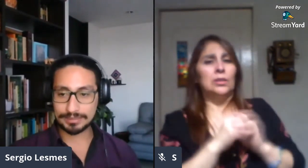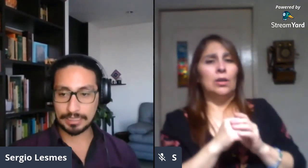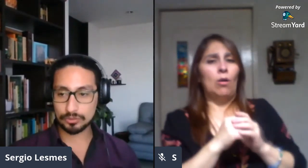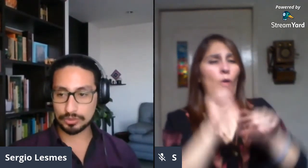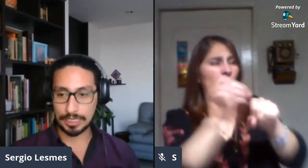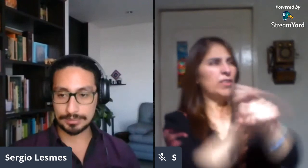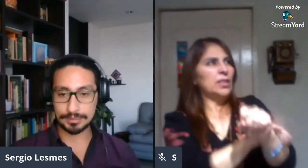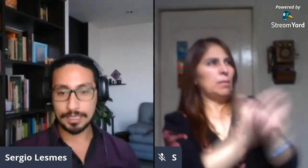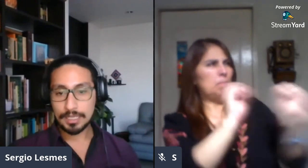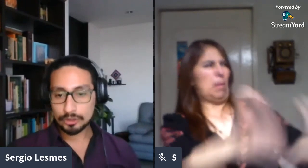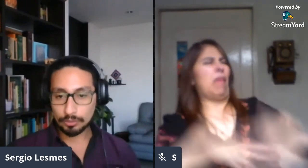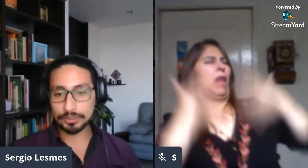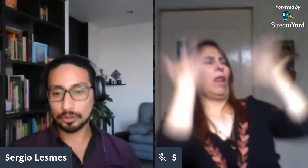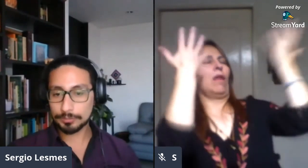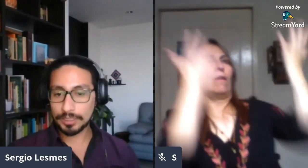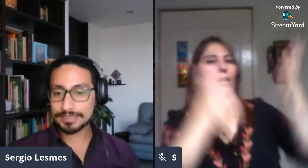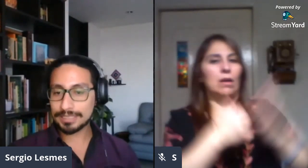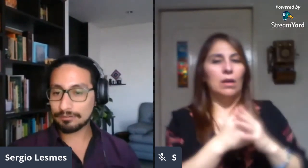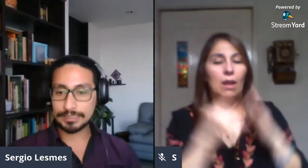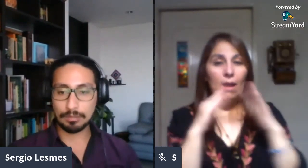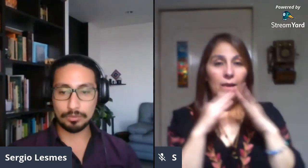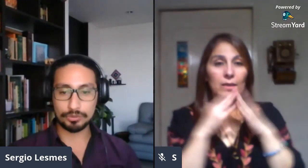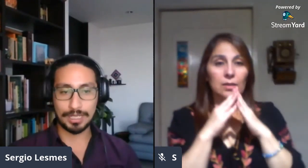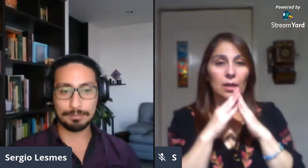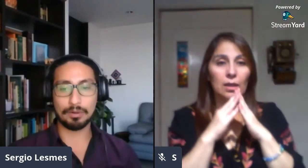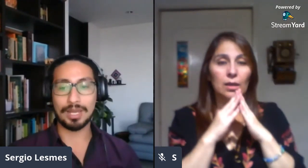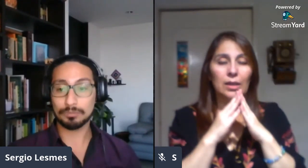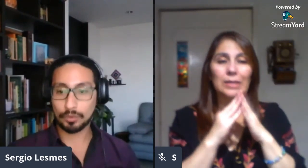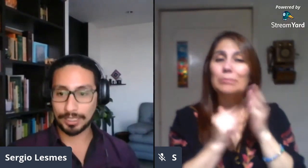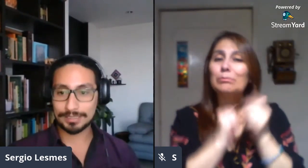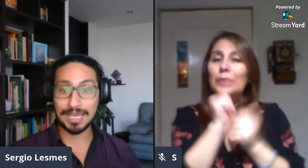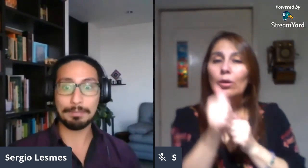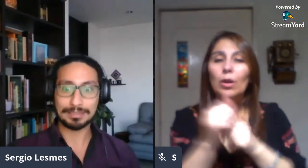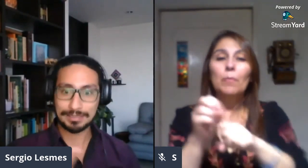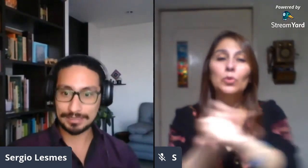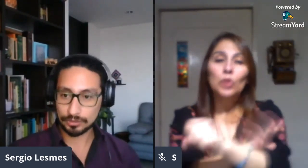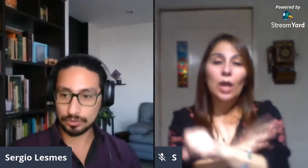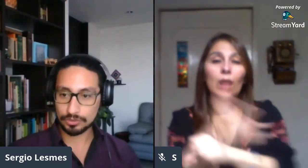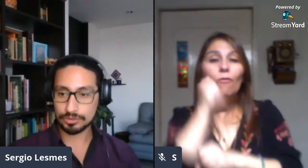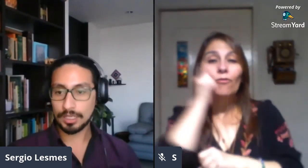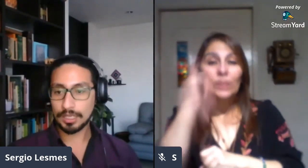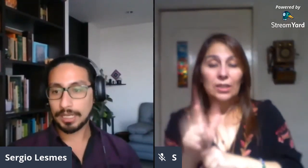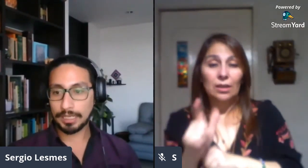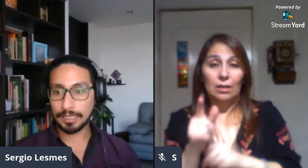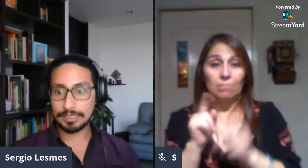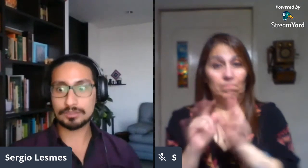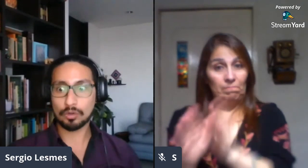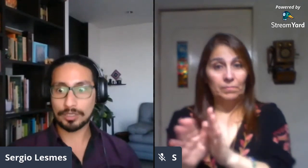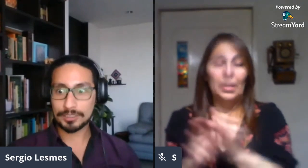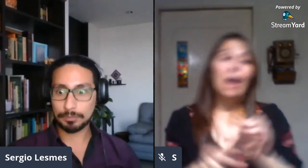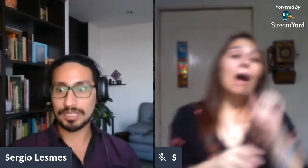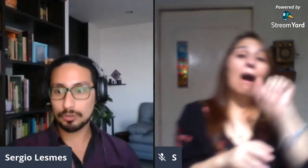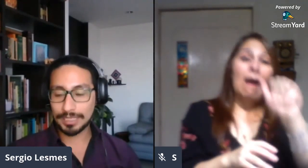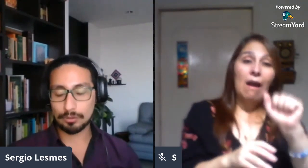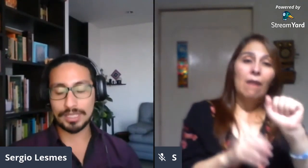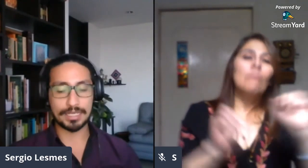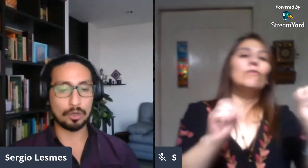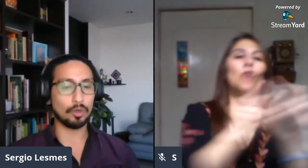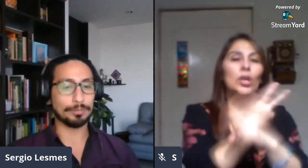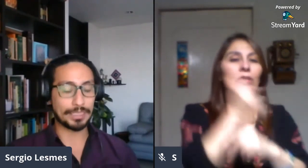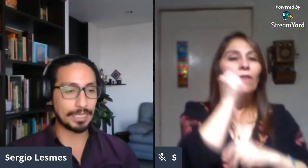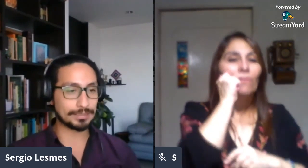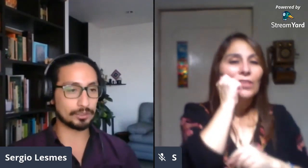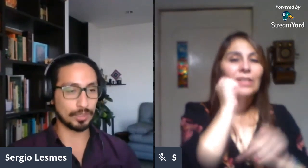violencia doméstica en sus casas, sobre todo es violencia física o emocional, pero a las mujeres, además de esas dos, les corresponde asumir la